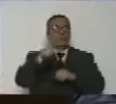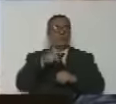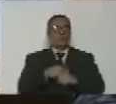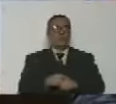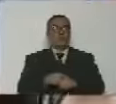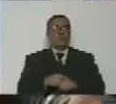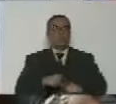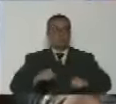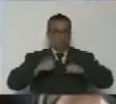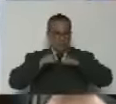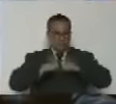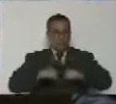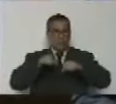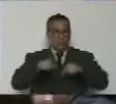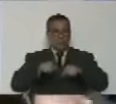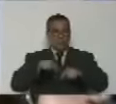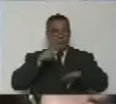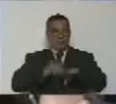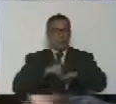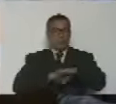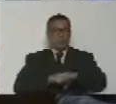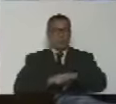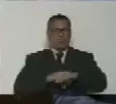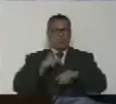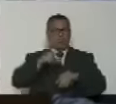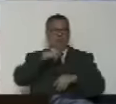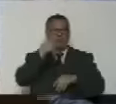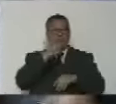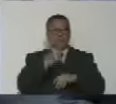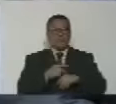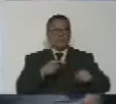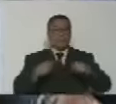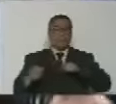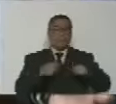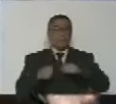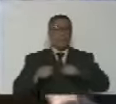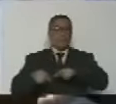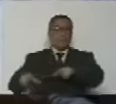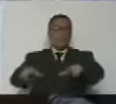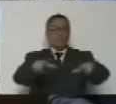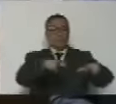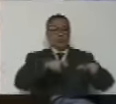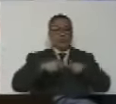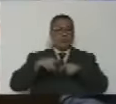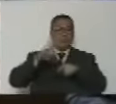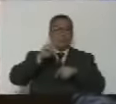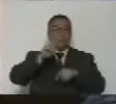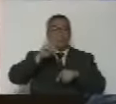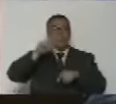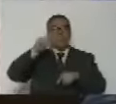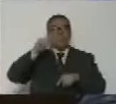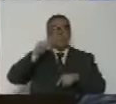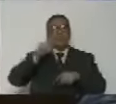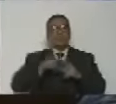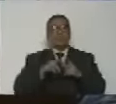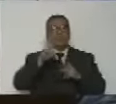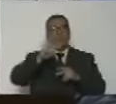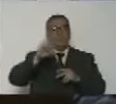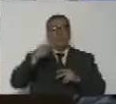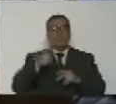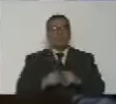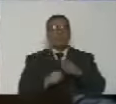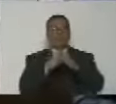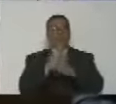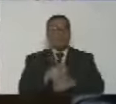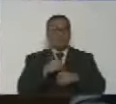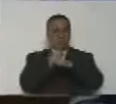manera consolidar la situación política, controlar los llanos orientales del Casanare, que eran una fuente